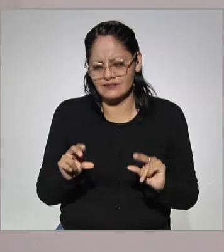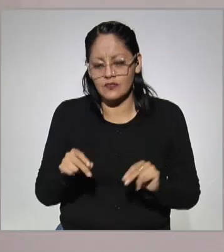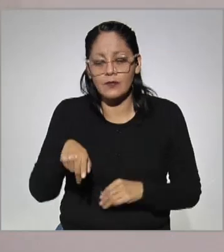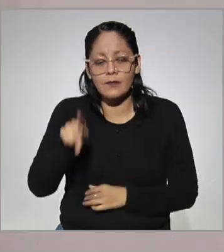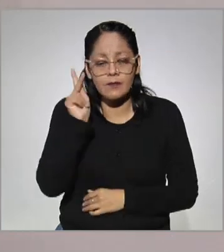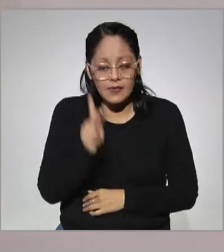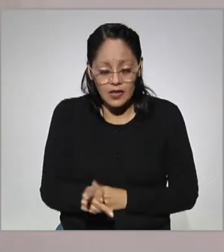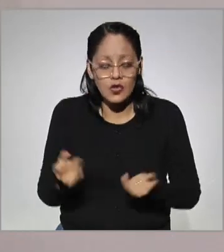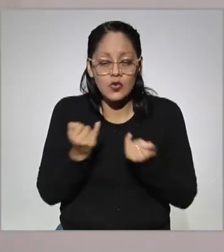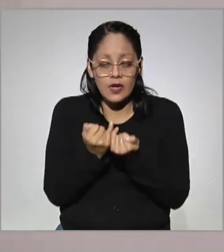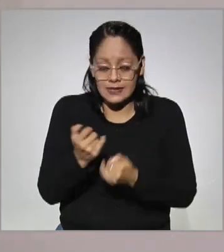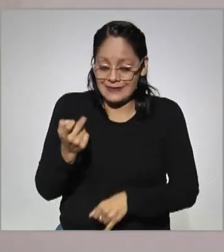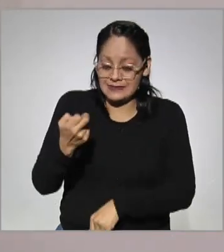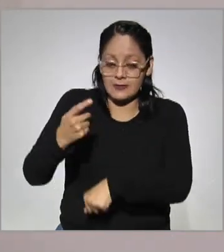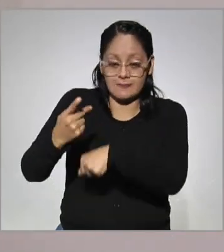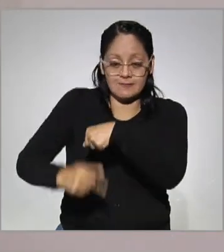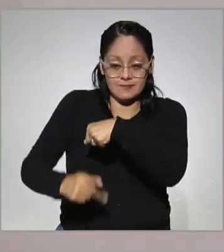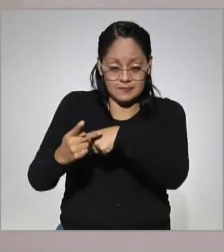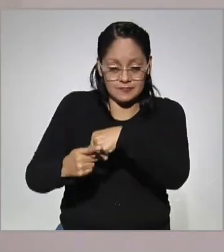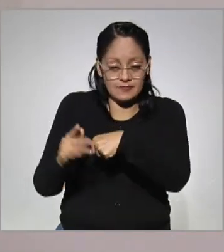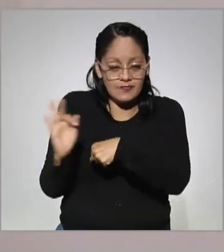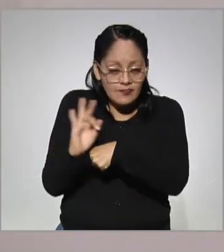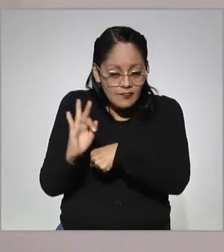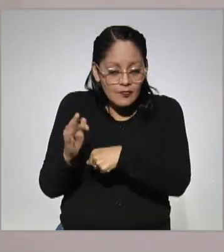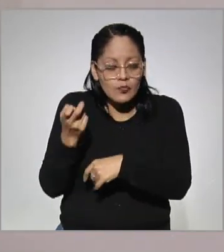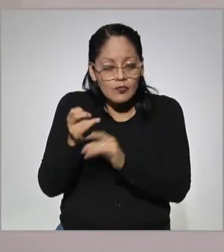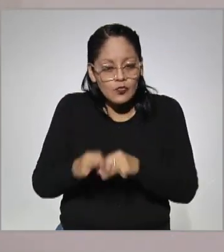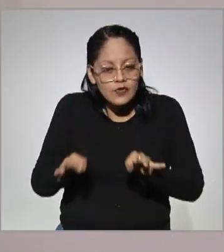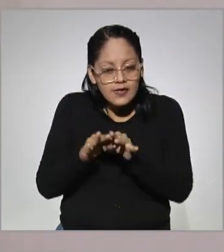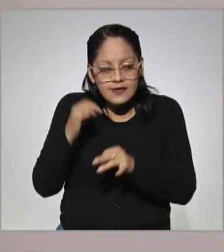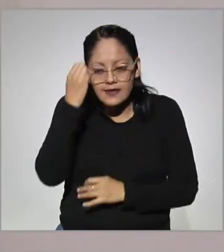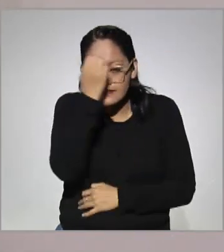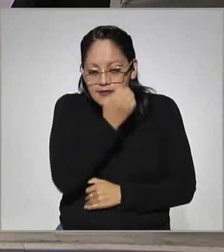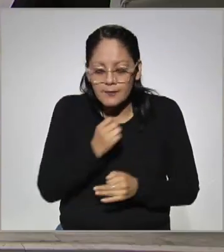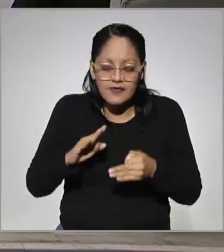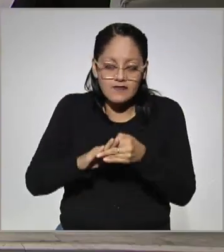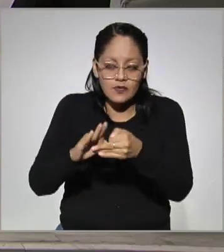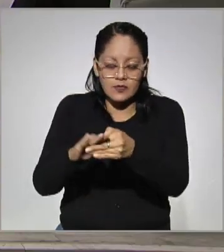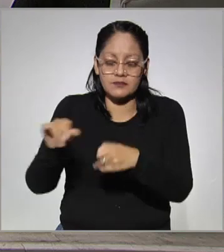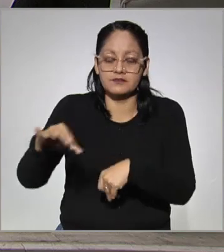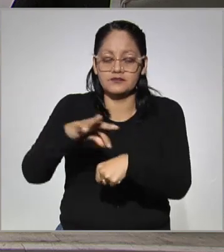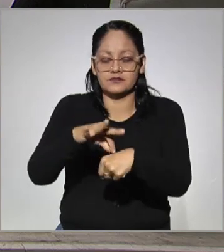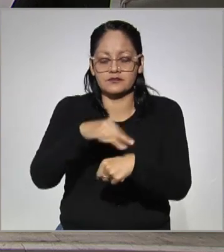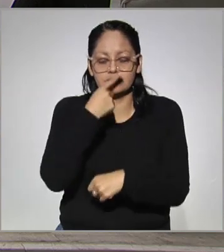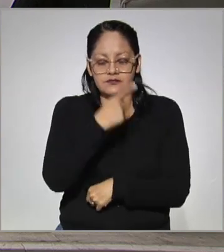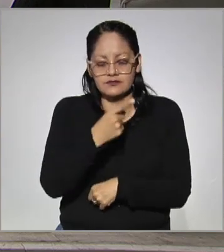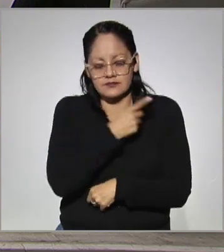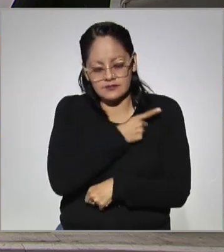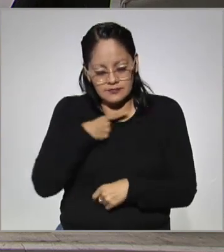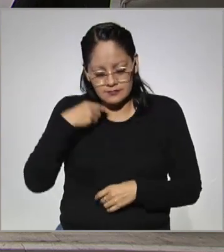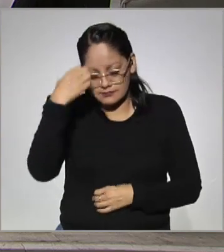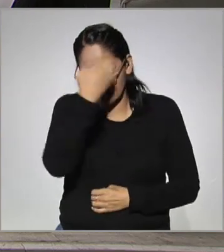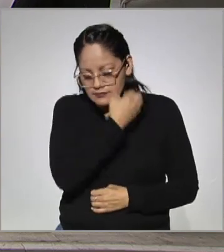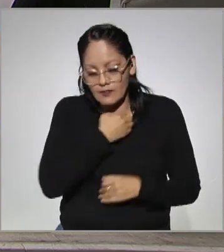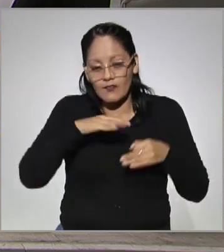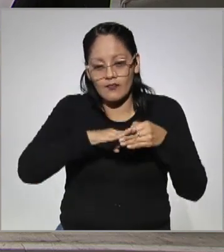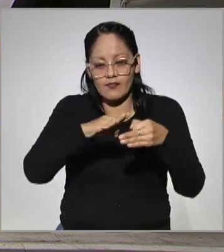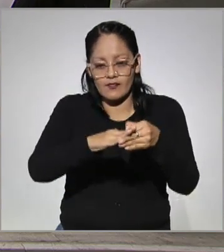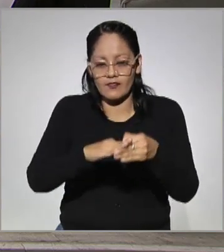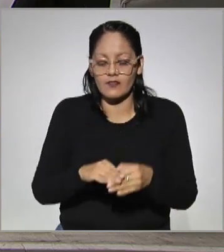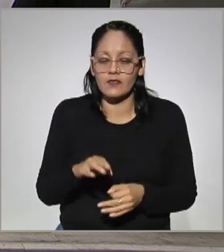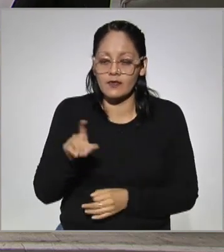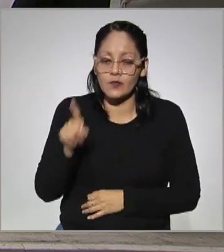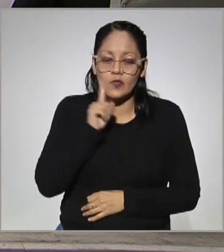factor de riesgo importante por lo que hay que estarse checando. Es por lo que el doctor insiste que hay que estarse checando. Síguele, Citlali.